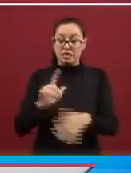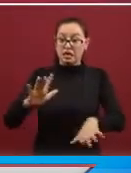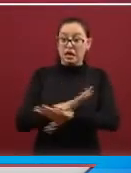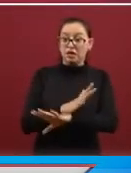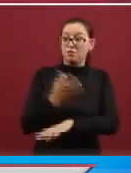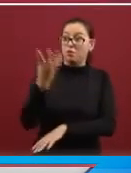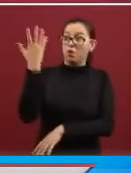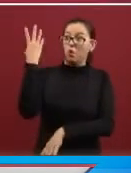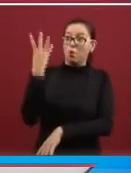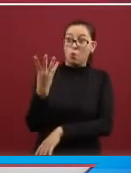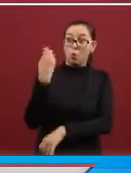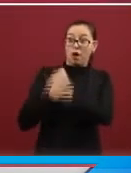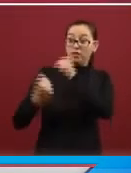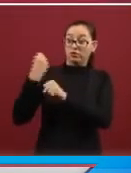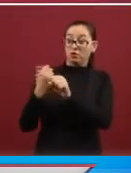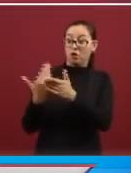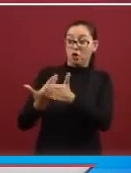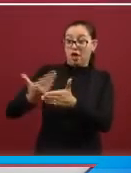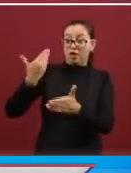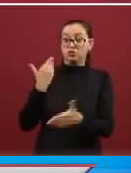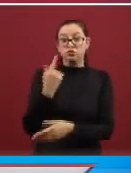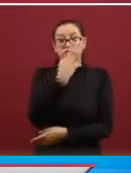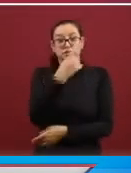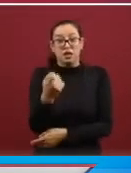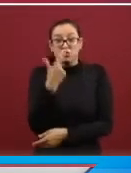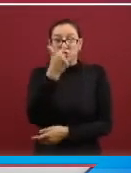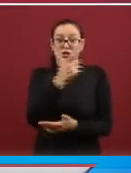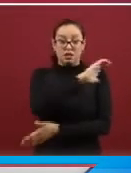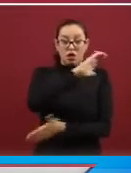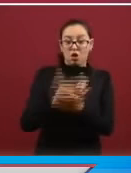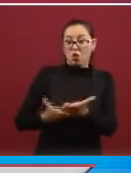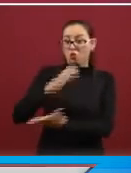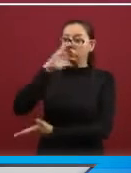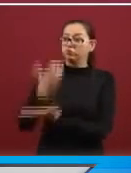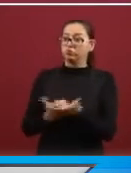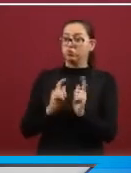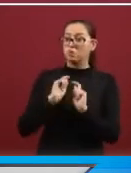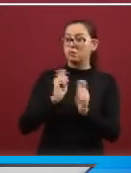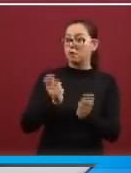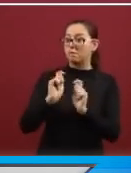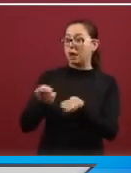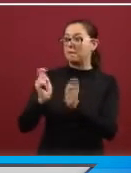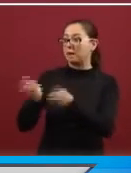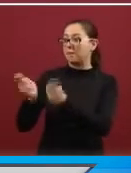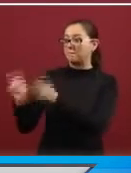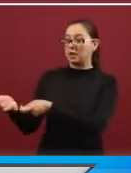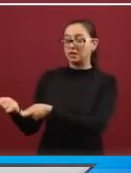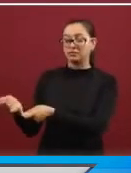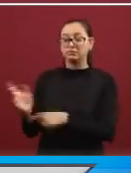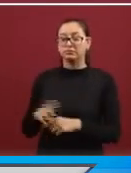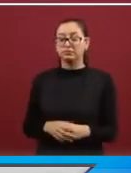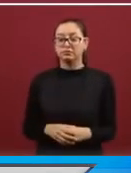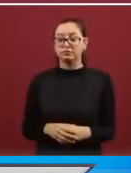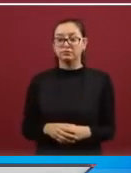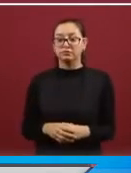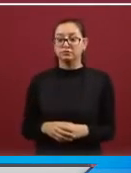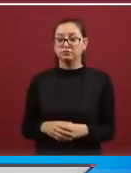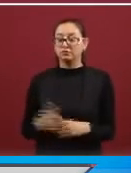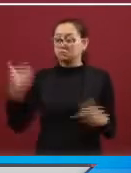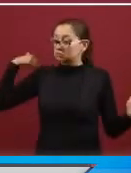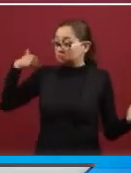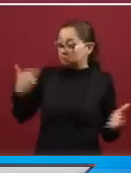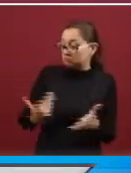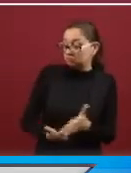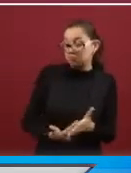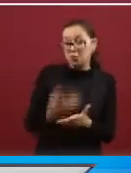parte de esos territorios. El objetivo de las empresas es ir al mercado financiero y a la especulación para obtener ganancias sin que se exploten las